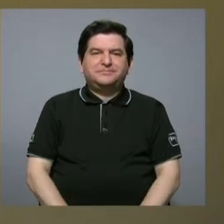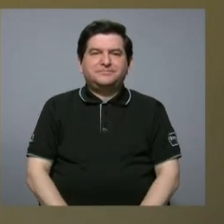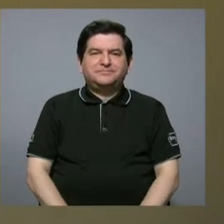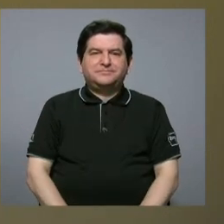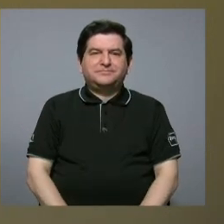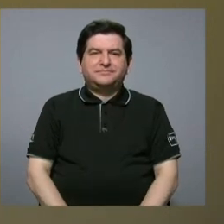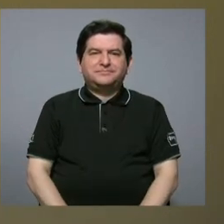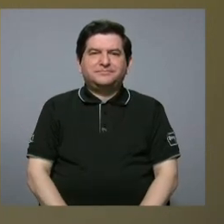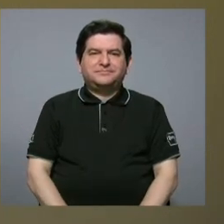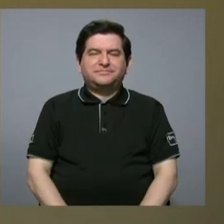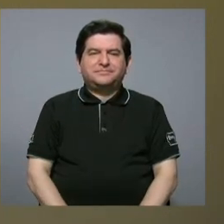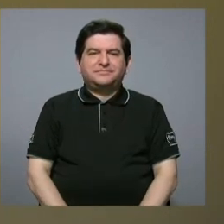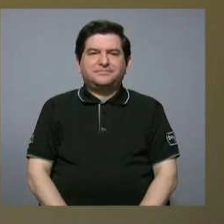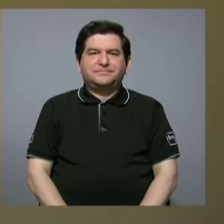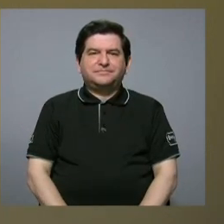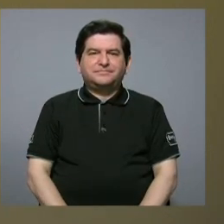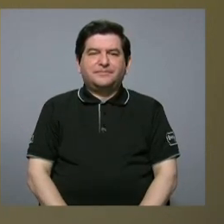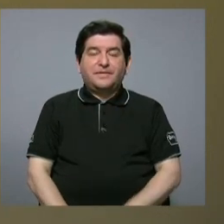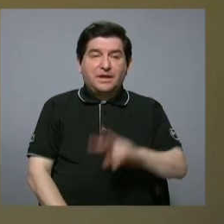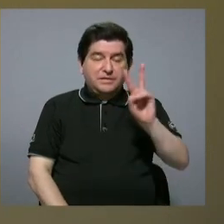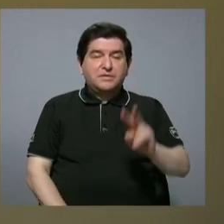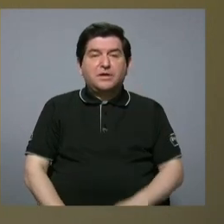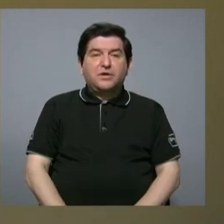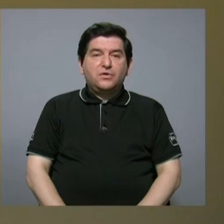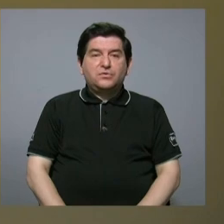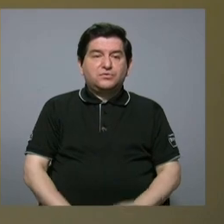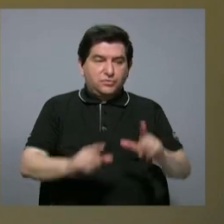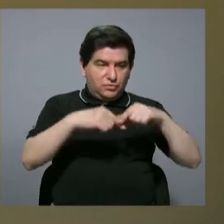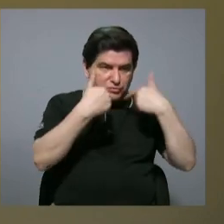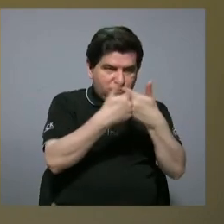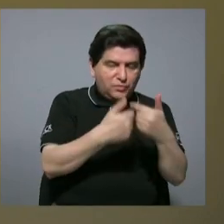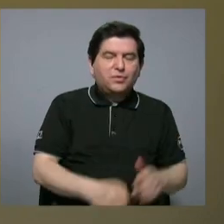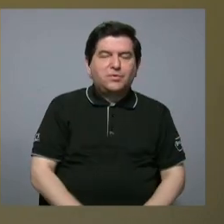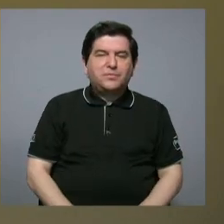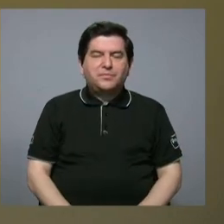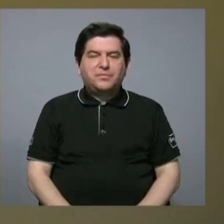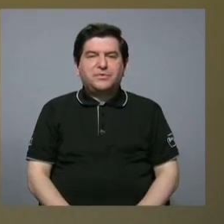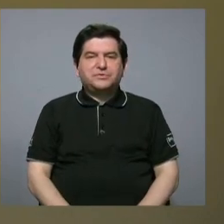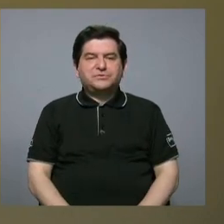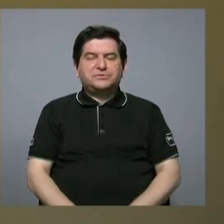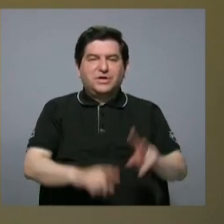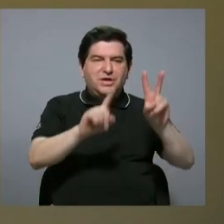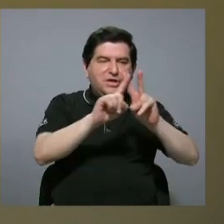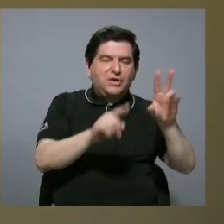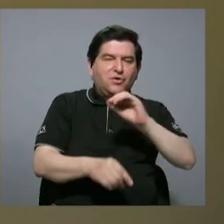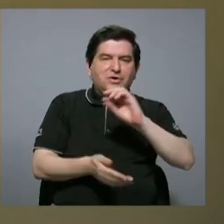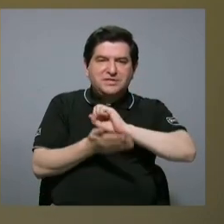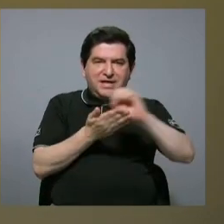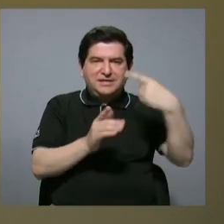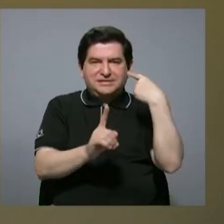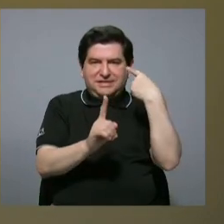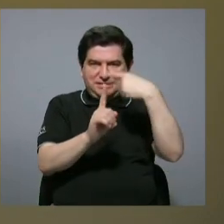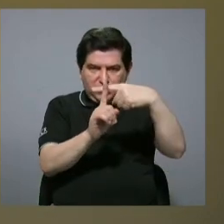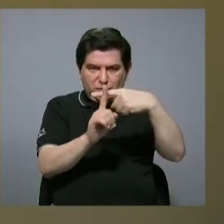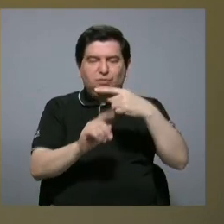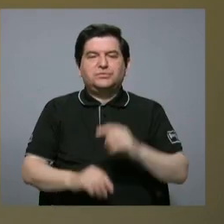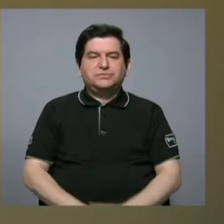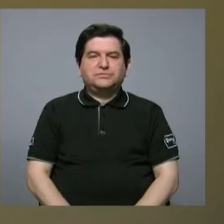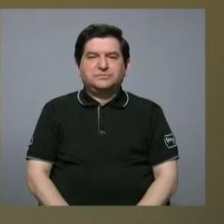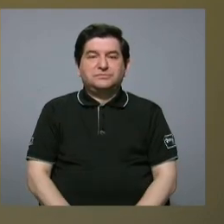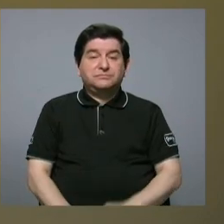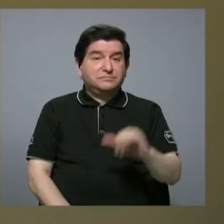de los dos partidos, el de Nicoya y el de Santa Cruz, que